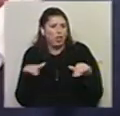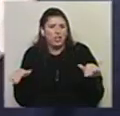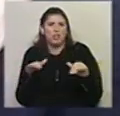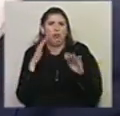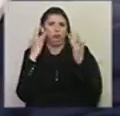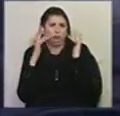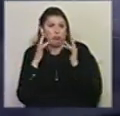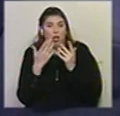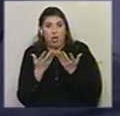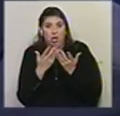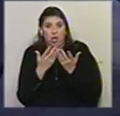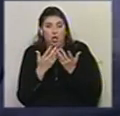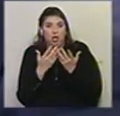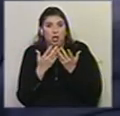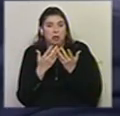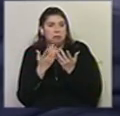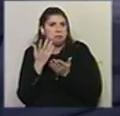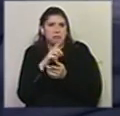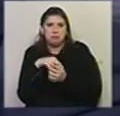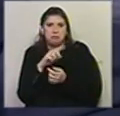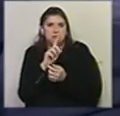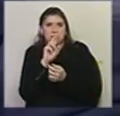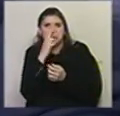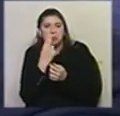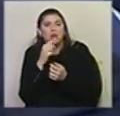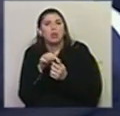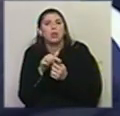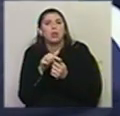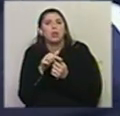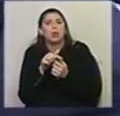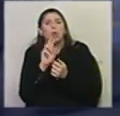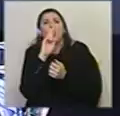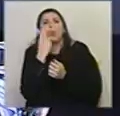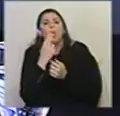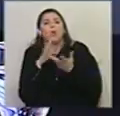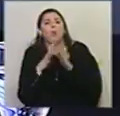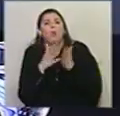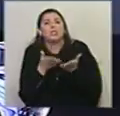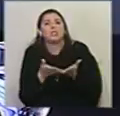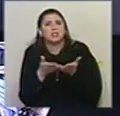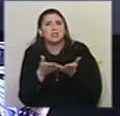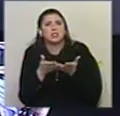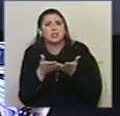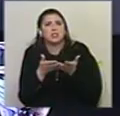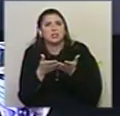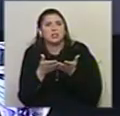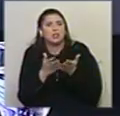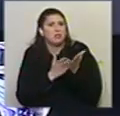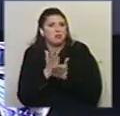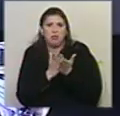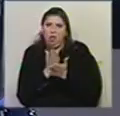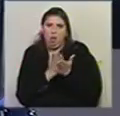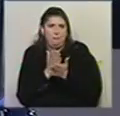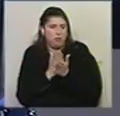un país que no hace ningún tipo, porque cuando se habla del tema de Uruguay, cómo es respecto a esta cosa, Uruguay es un país de garantista en materia